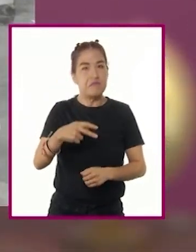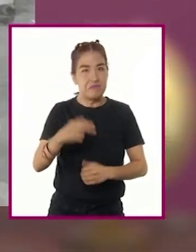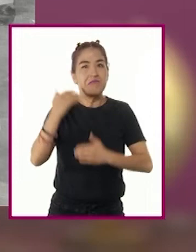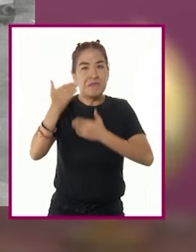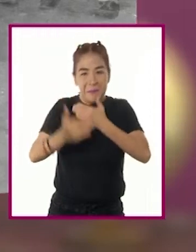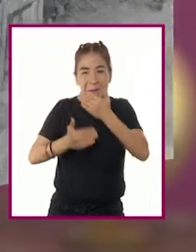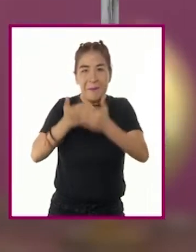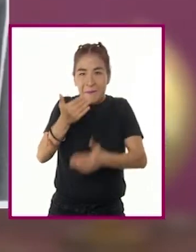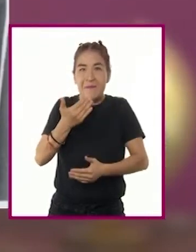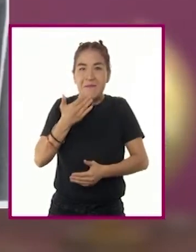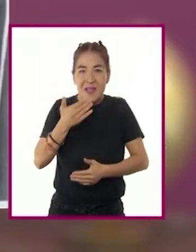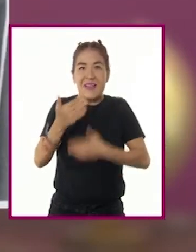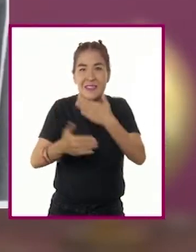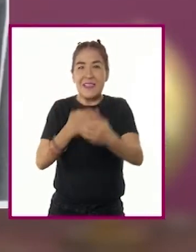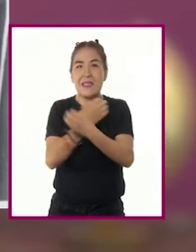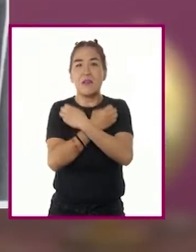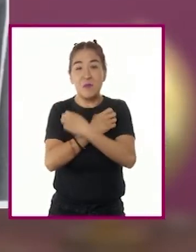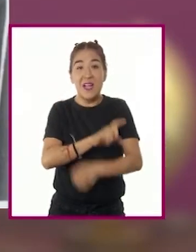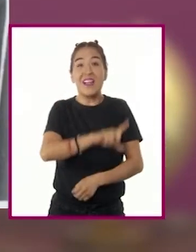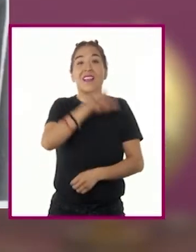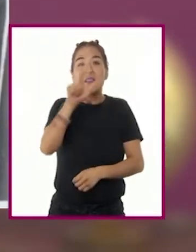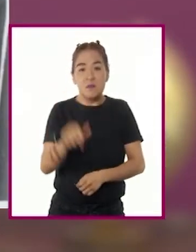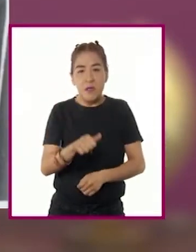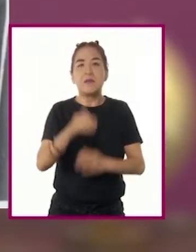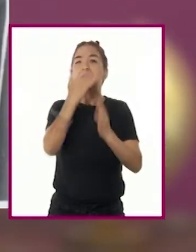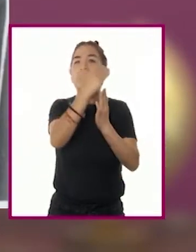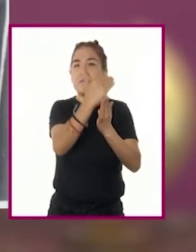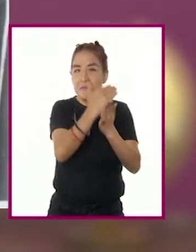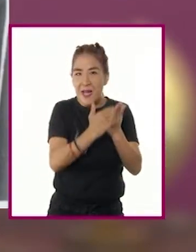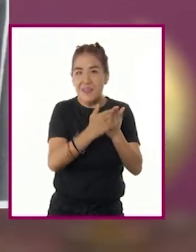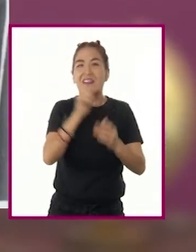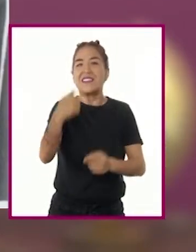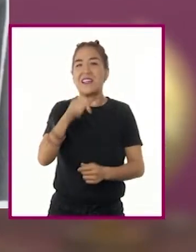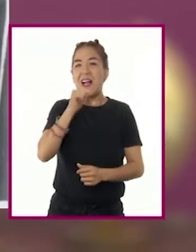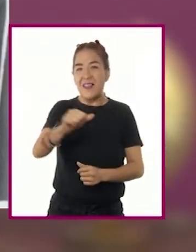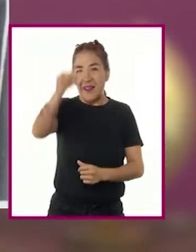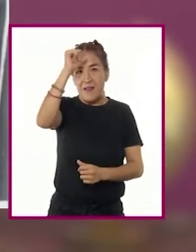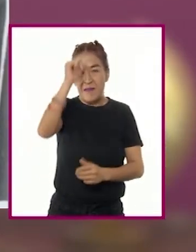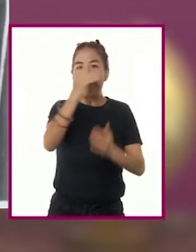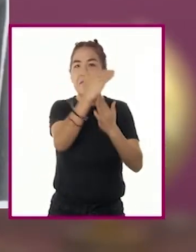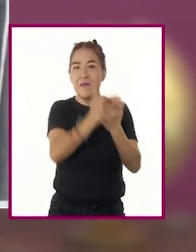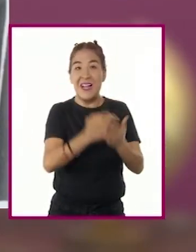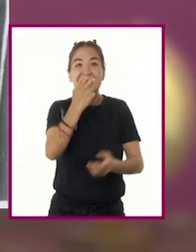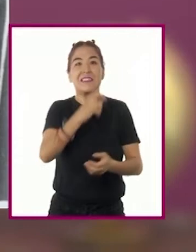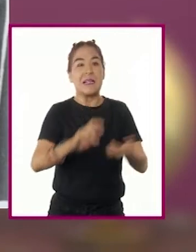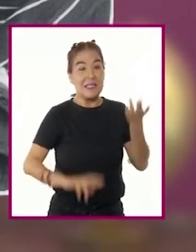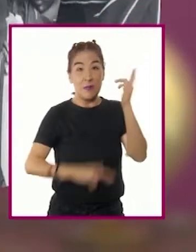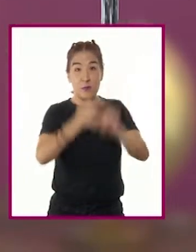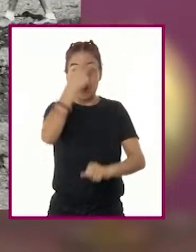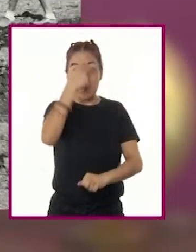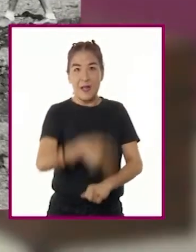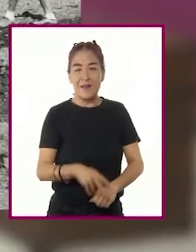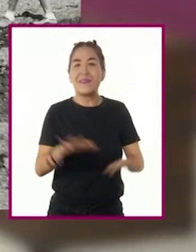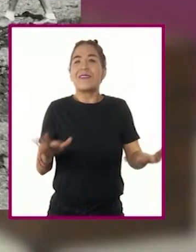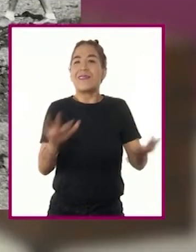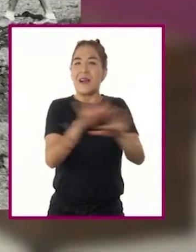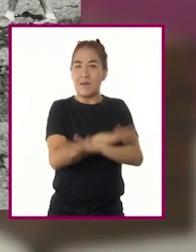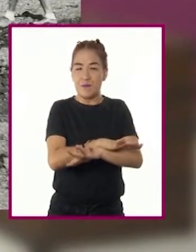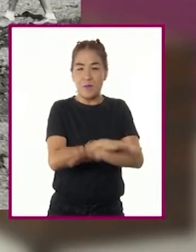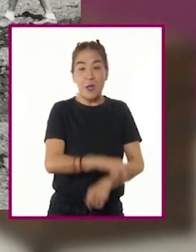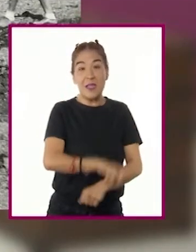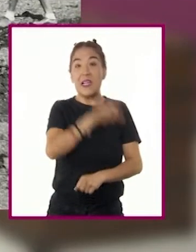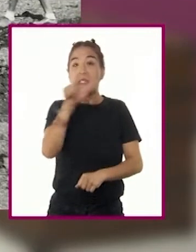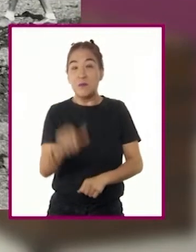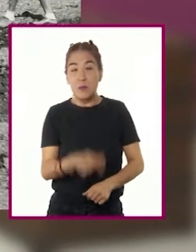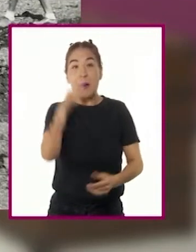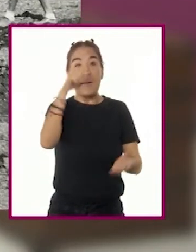materia educativa. Disminuyó el analfabetismo que imperaba previo al estallido de la Revolución Mexicana. En